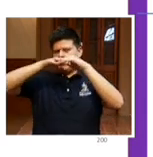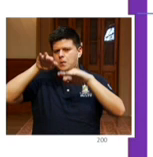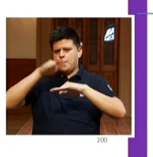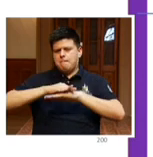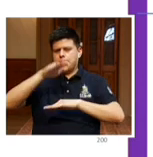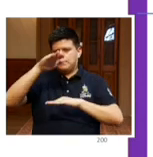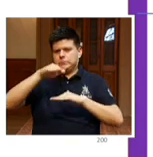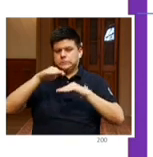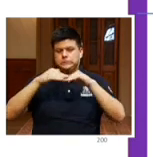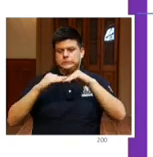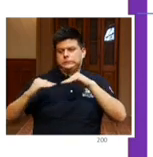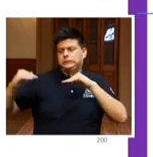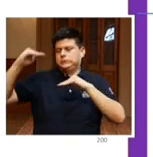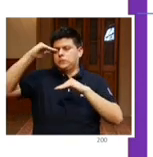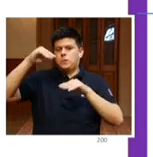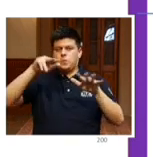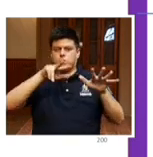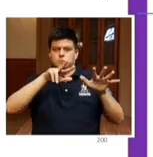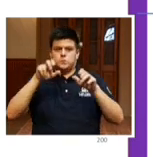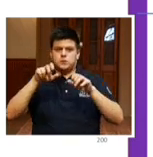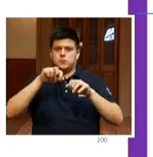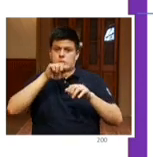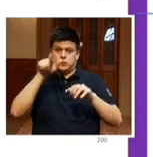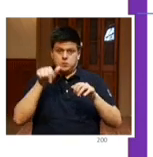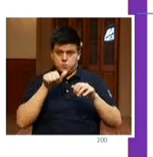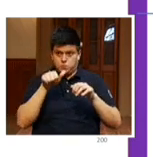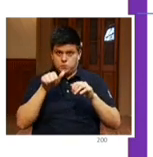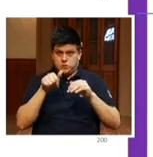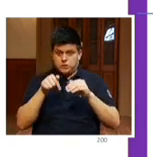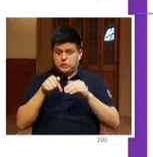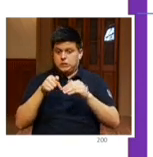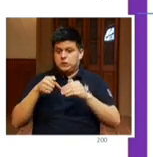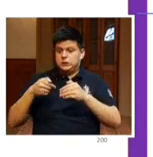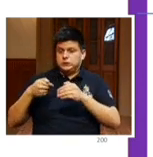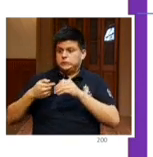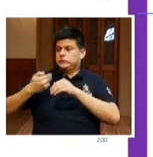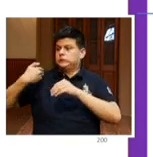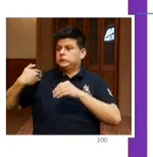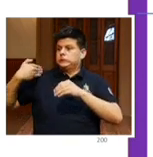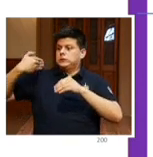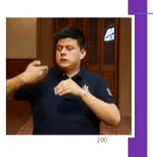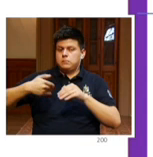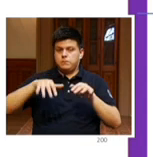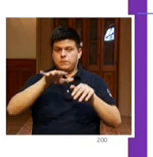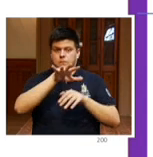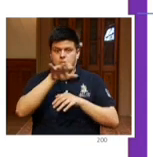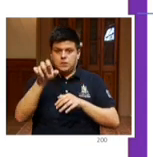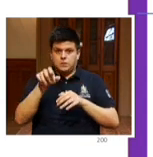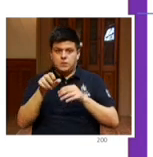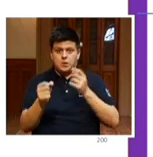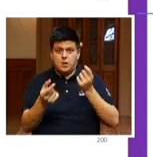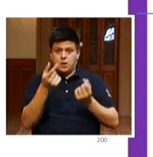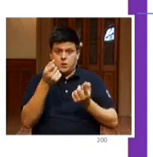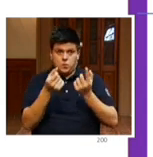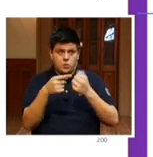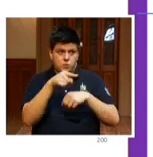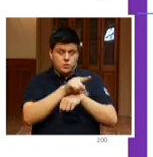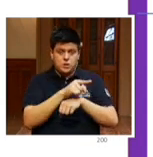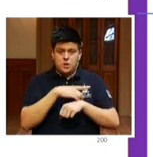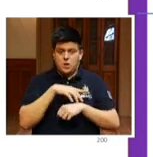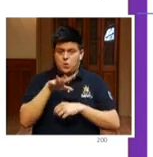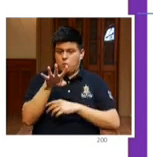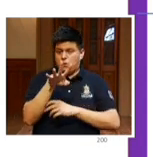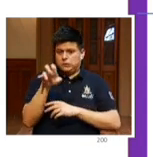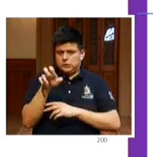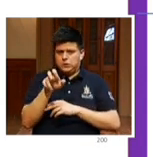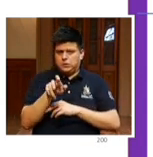de 800, luego estuvimos en el número de los 500, hubo por ahí uno de 400,